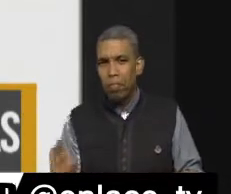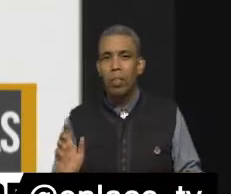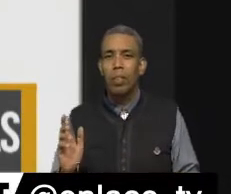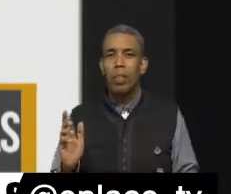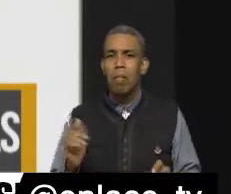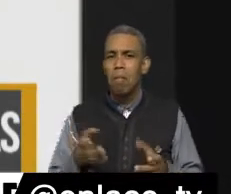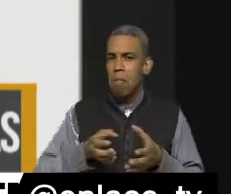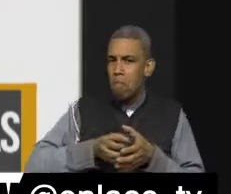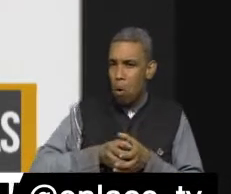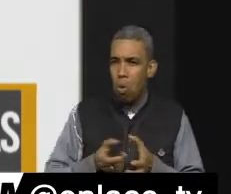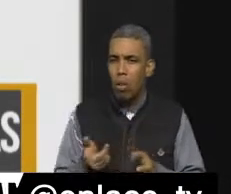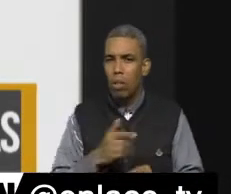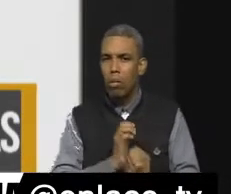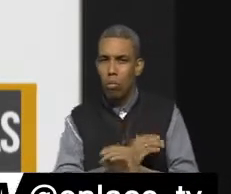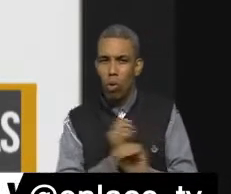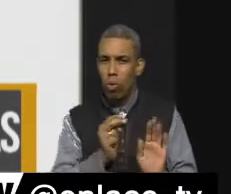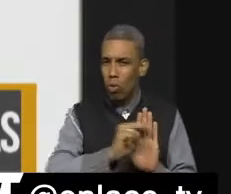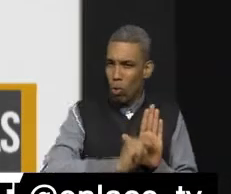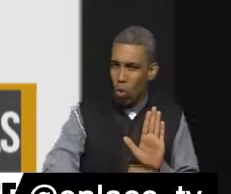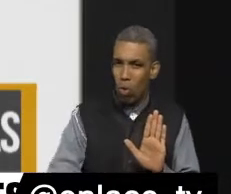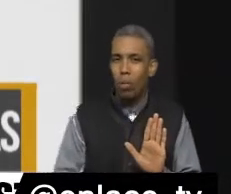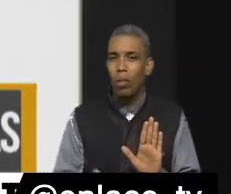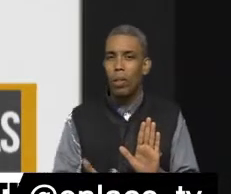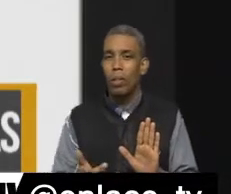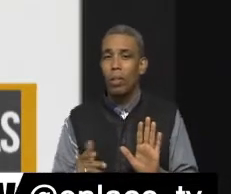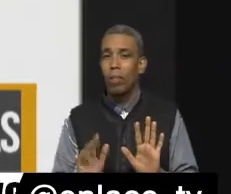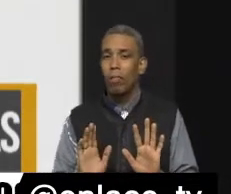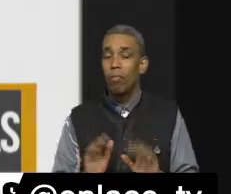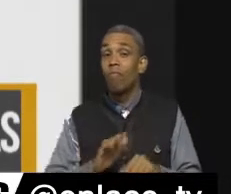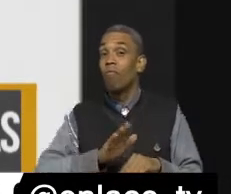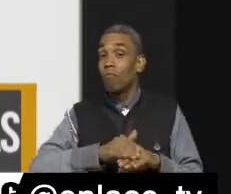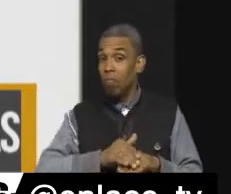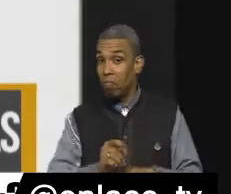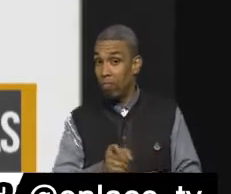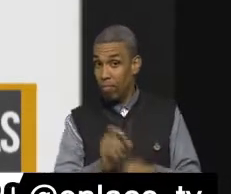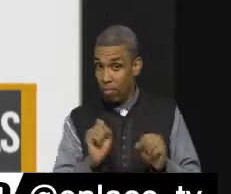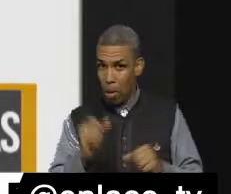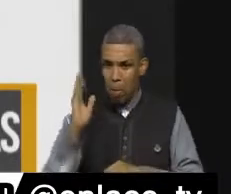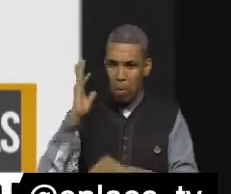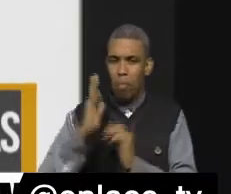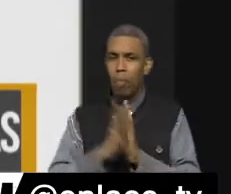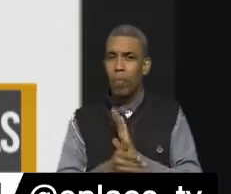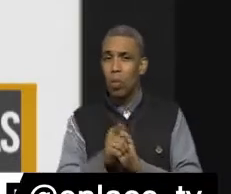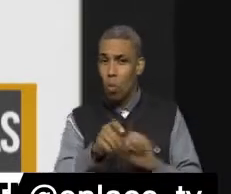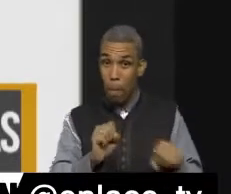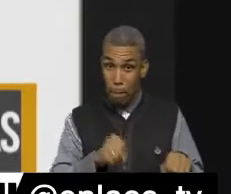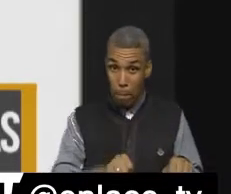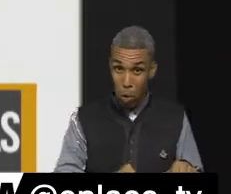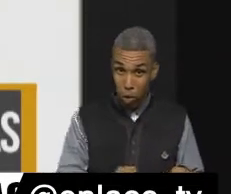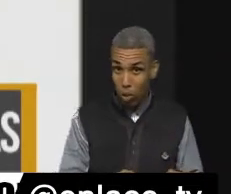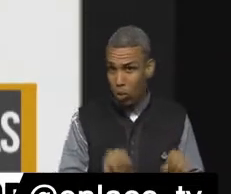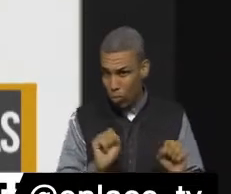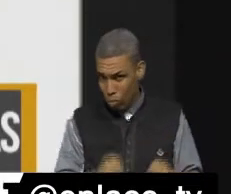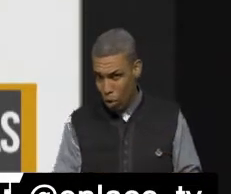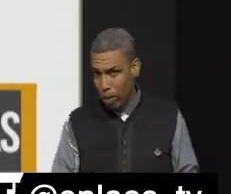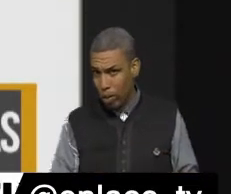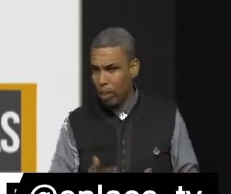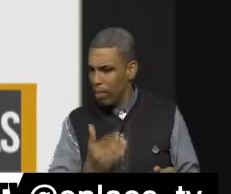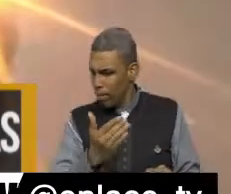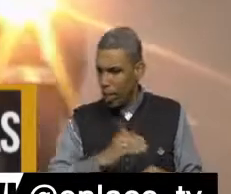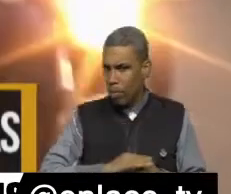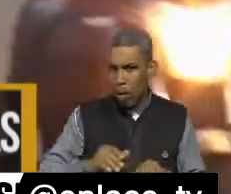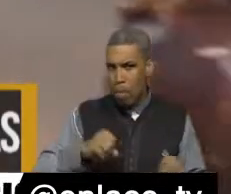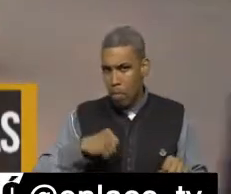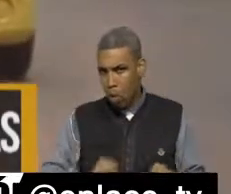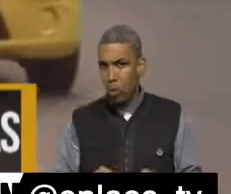de Seguridad Vial. Para eso pues invitamos a toda la ciudadanía, a los moteros, los motociclistas. Hay una diferencia entre moteros y